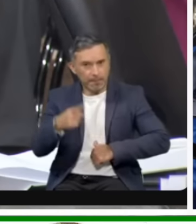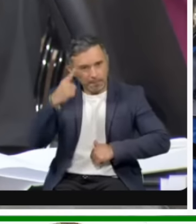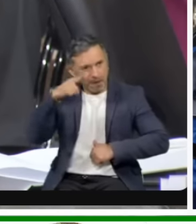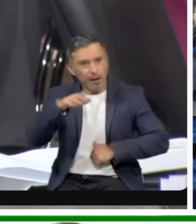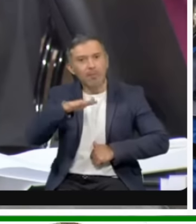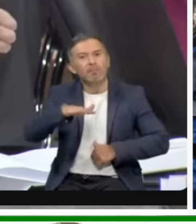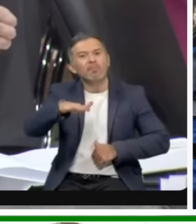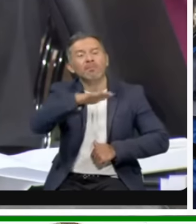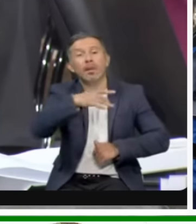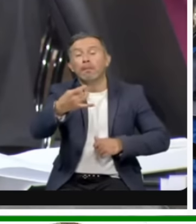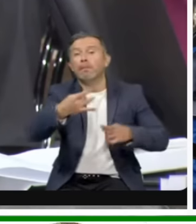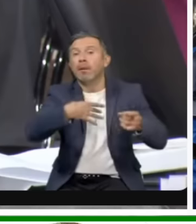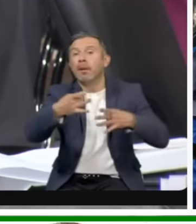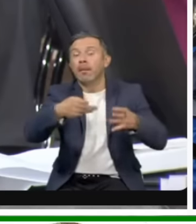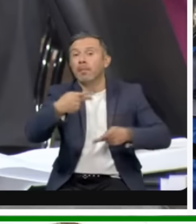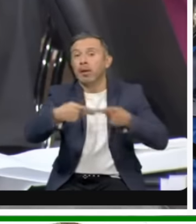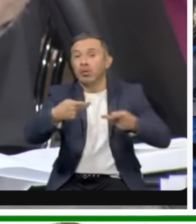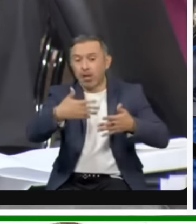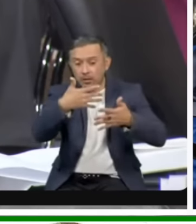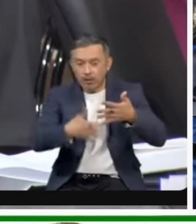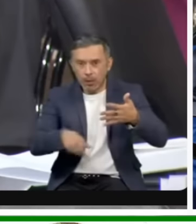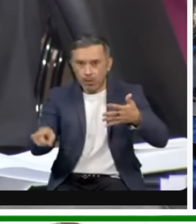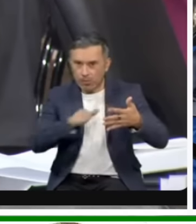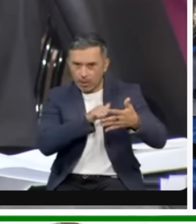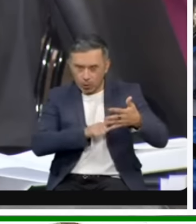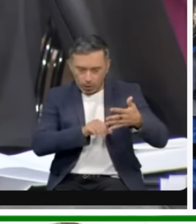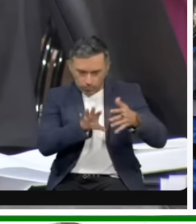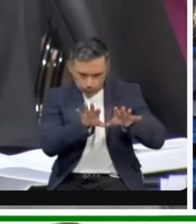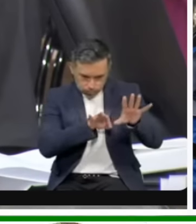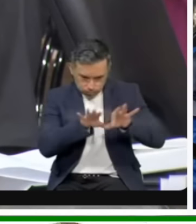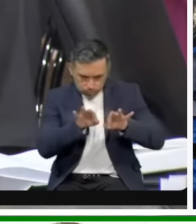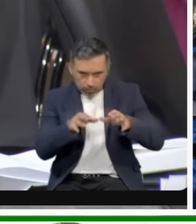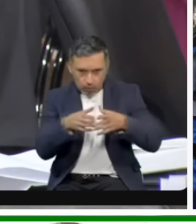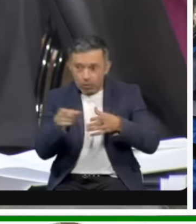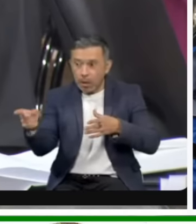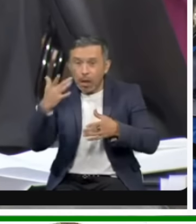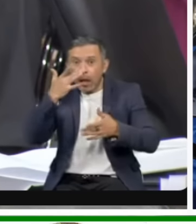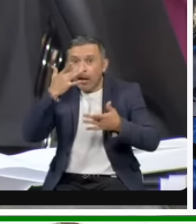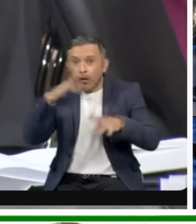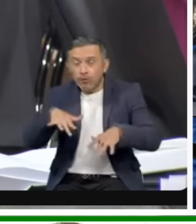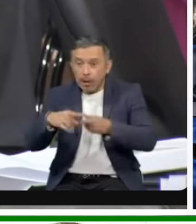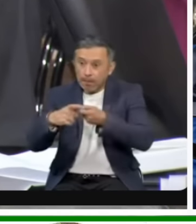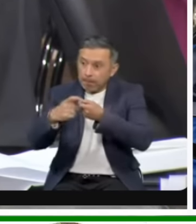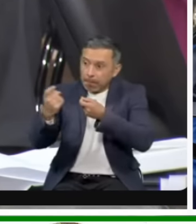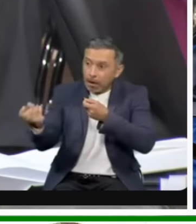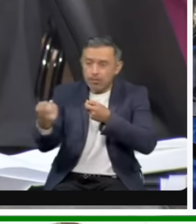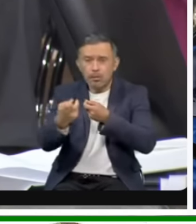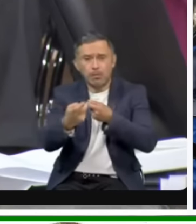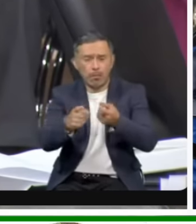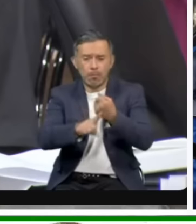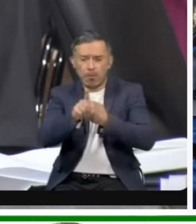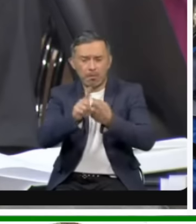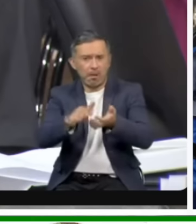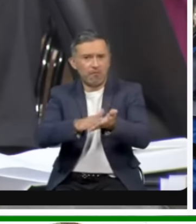preguntas se retira Pues con eso pudiera sanjar la discusión No es cierto que no